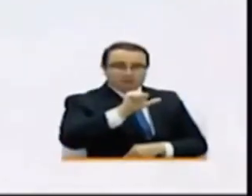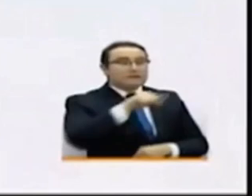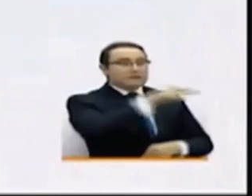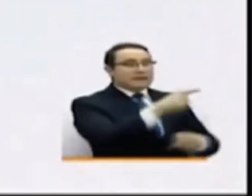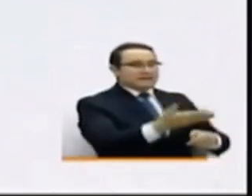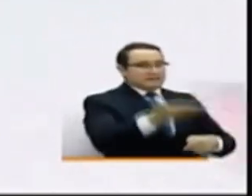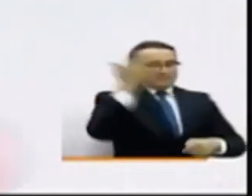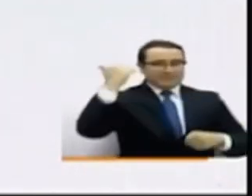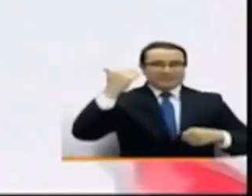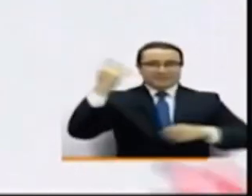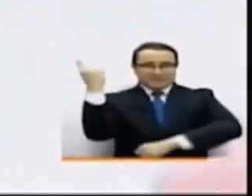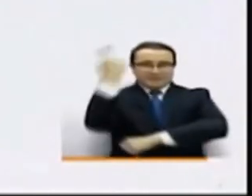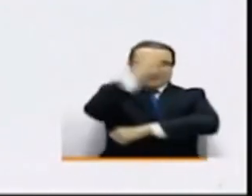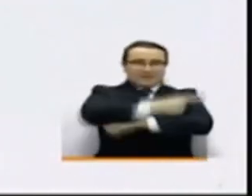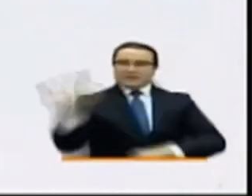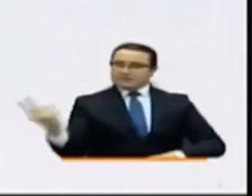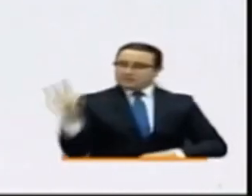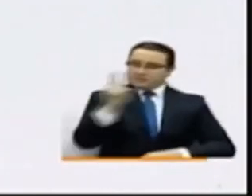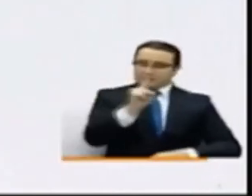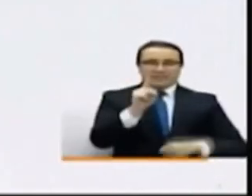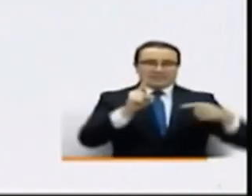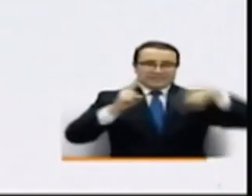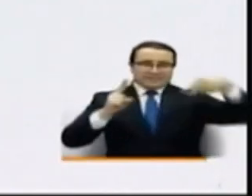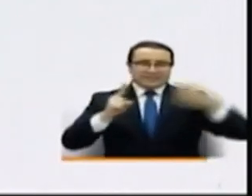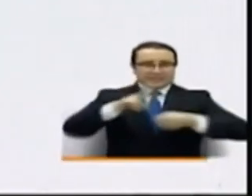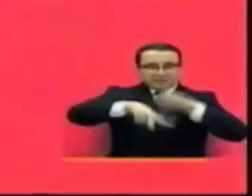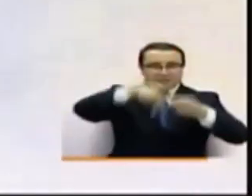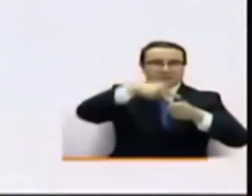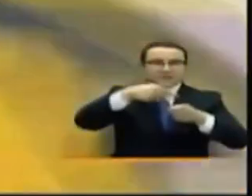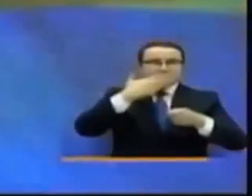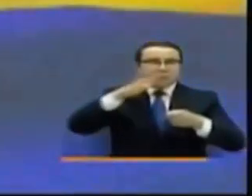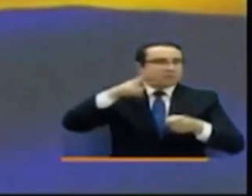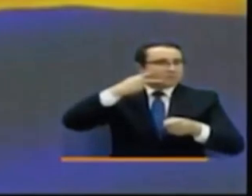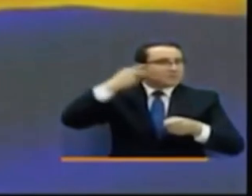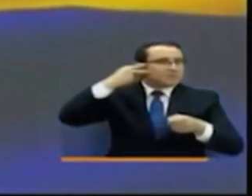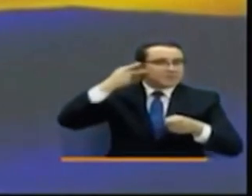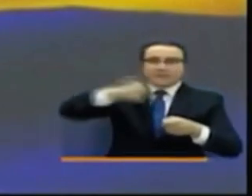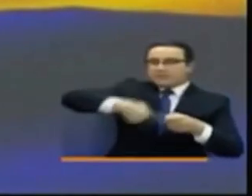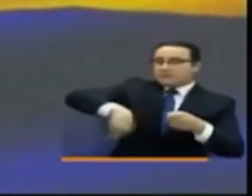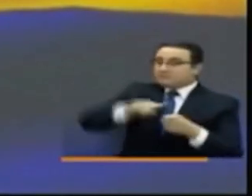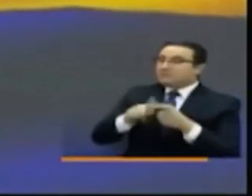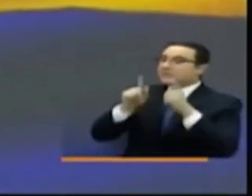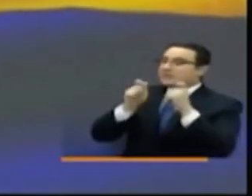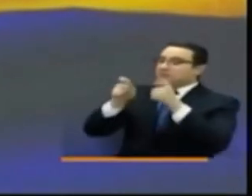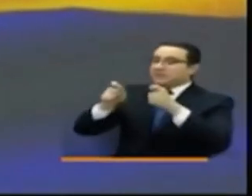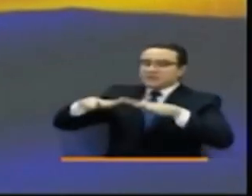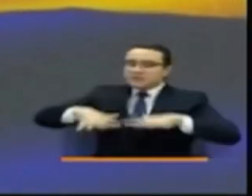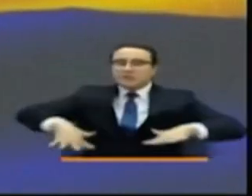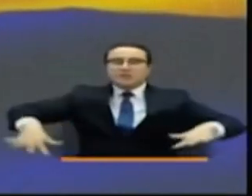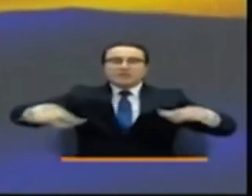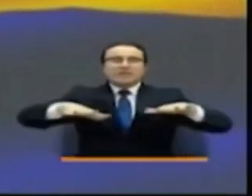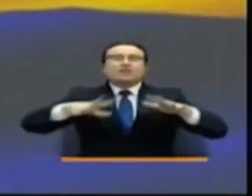ancestral que hicimos en el corazón del mundo, como le dicen los hijos de la Sierra Nevada de